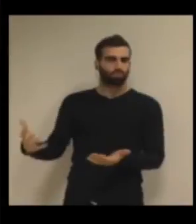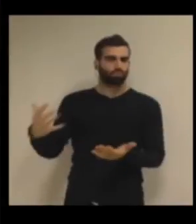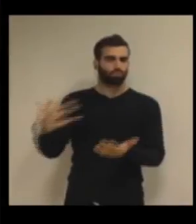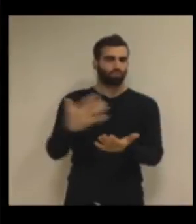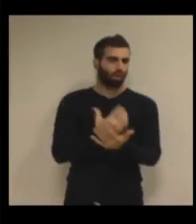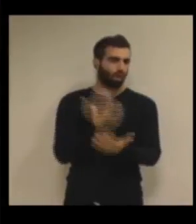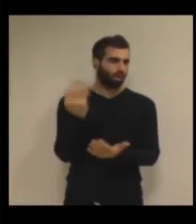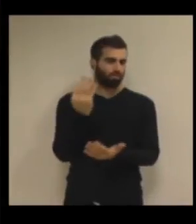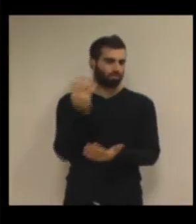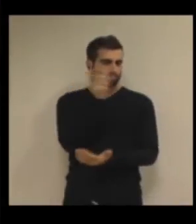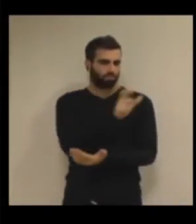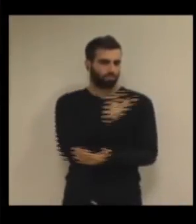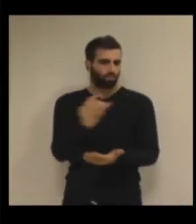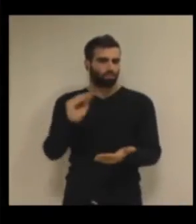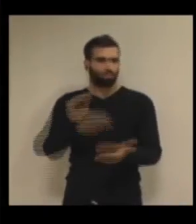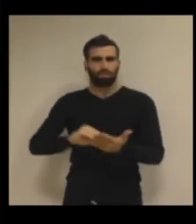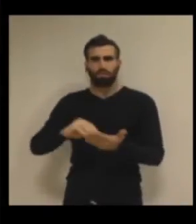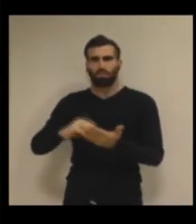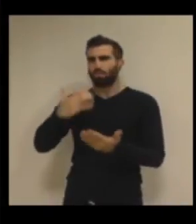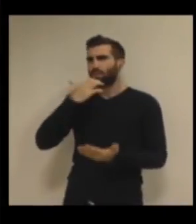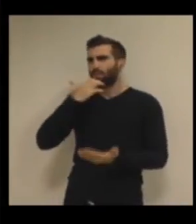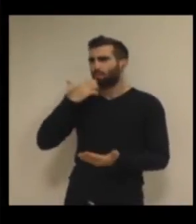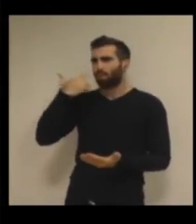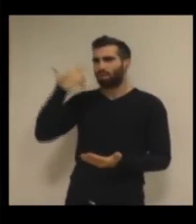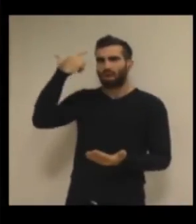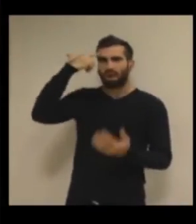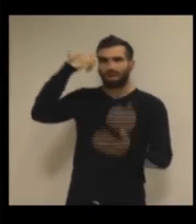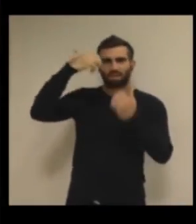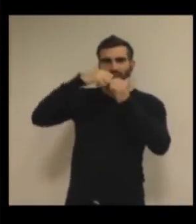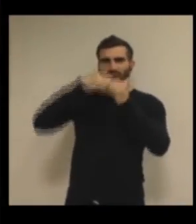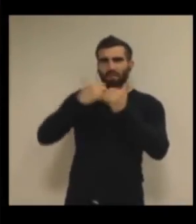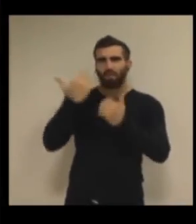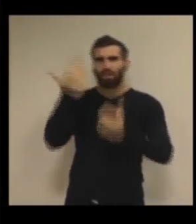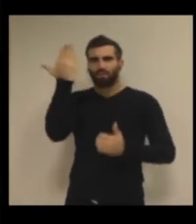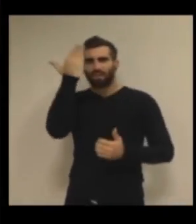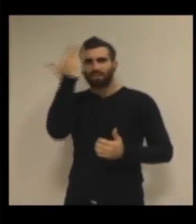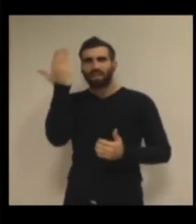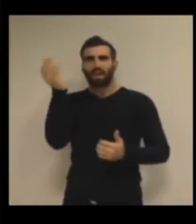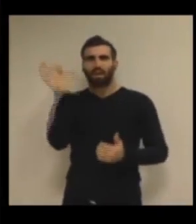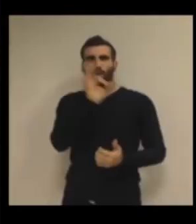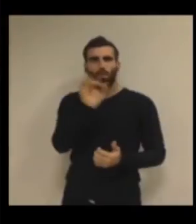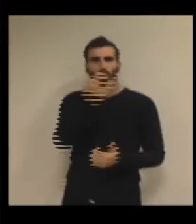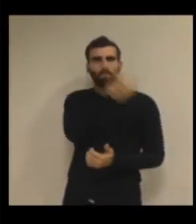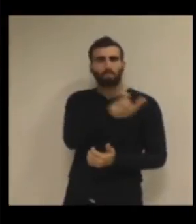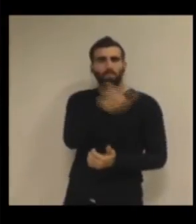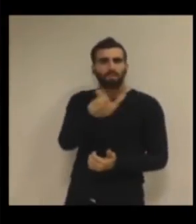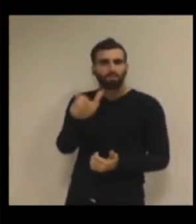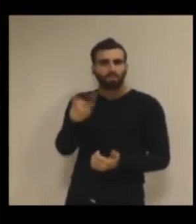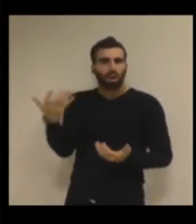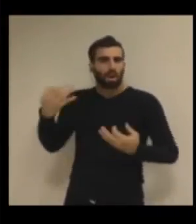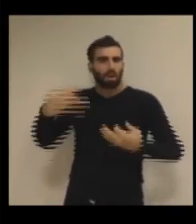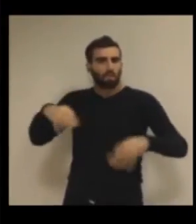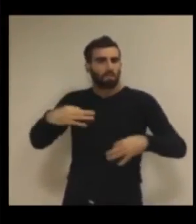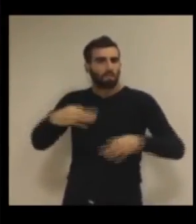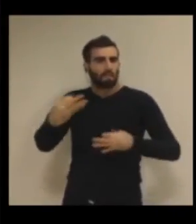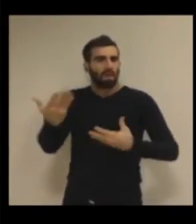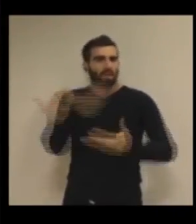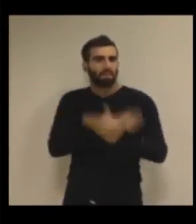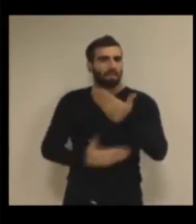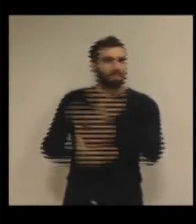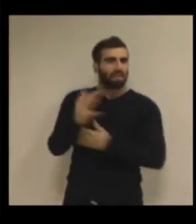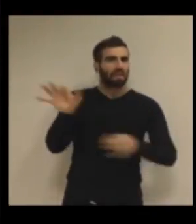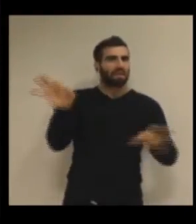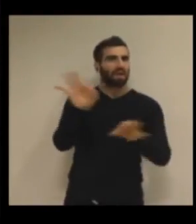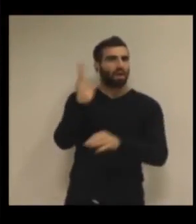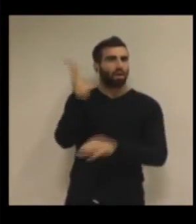más personas. Hay personas con daño cerebral, personas con, incluso personas que no les pasa nada teóricamente, que son meramente ejecutivos, y si les facilita los